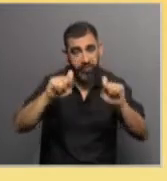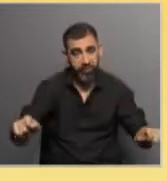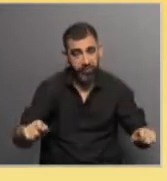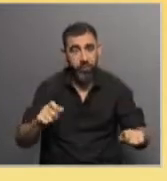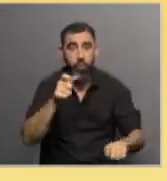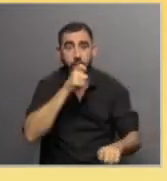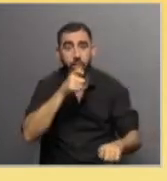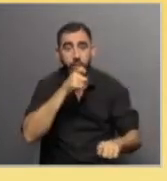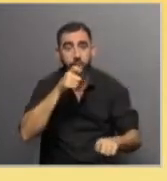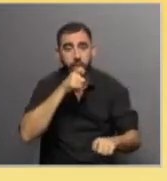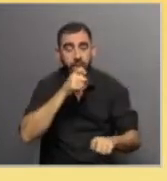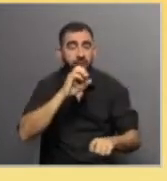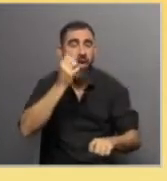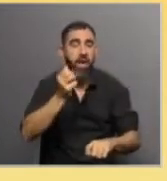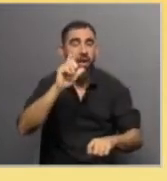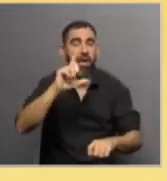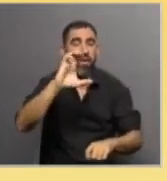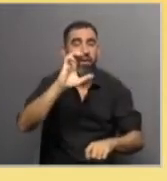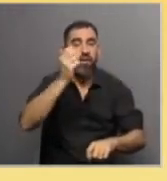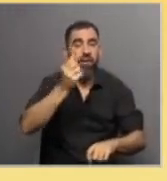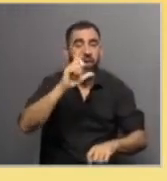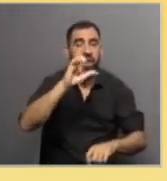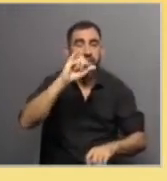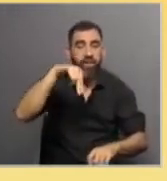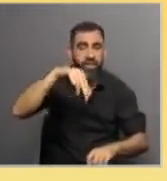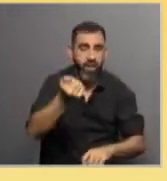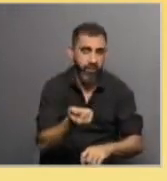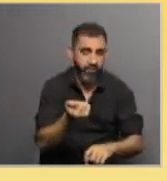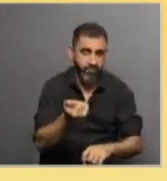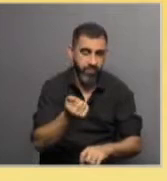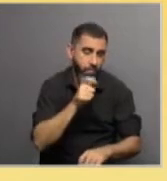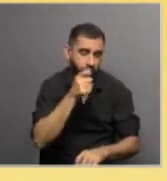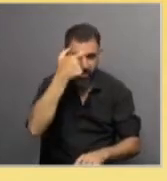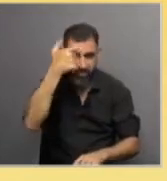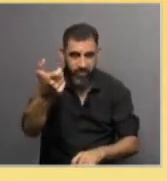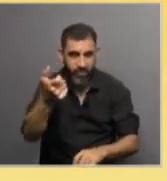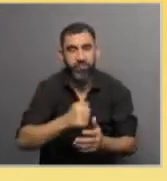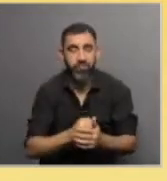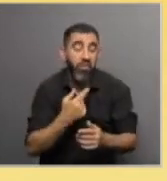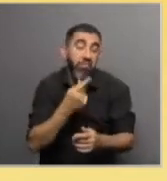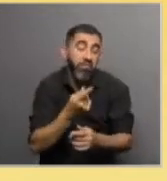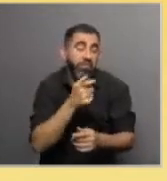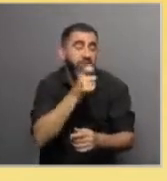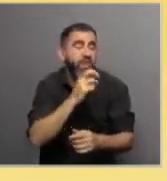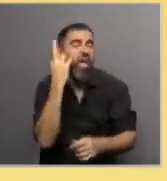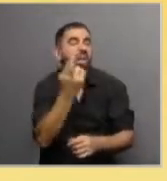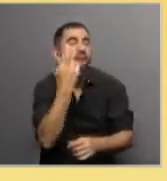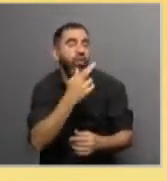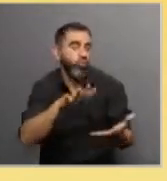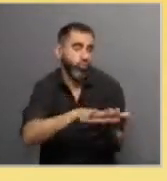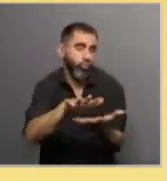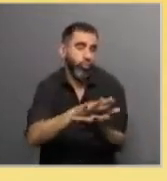rocas ultramáficas alcalinas, para ponernos un poco más científicos, que bueno, de nuevo, quiere decir algo raro en la región. Está